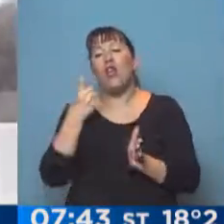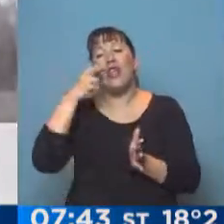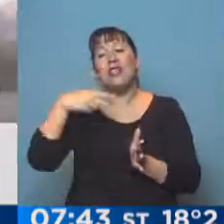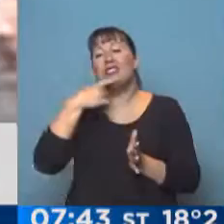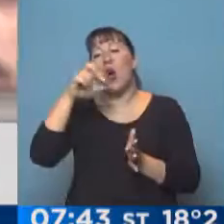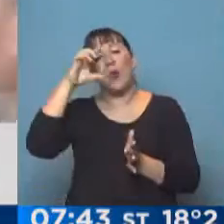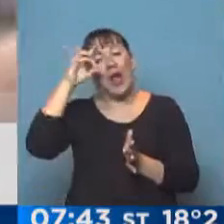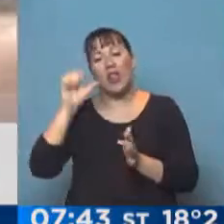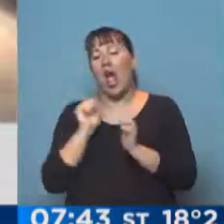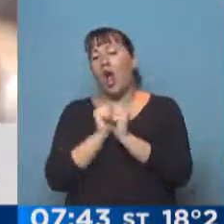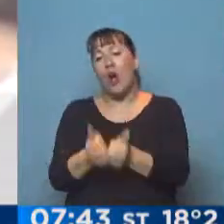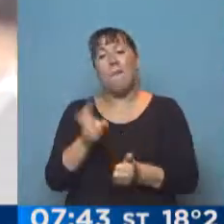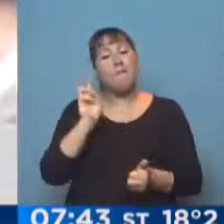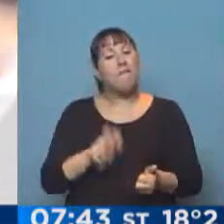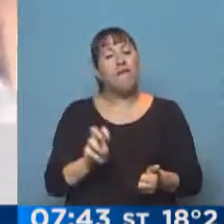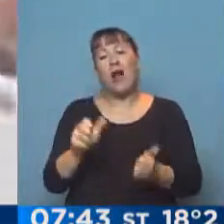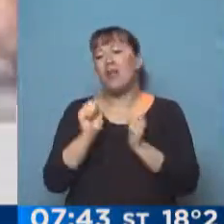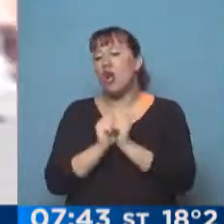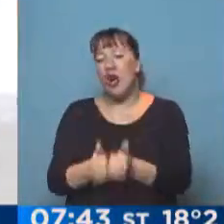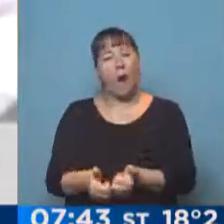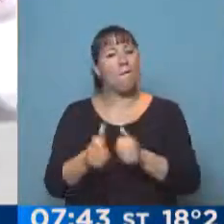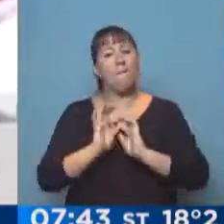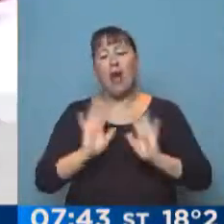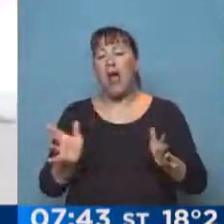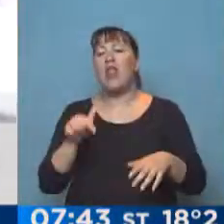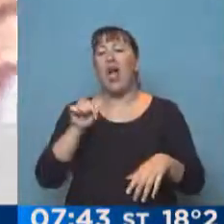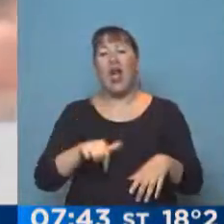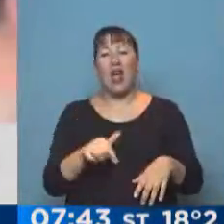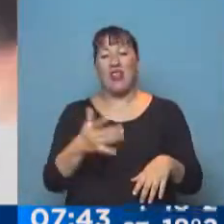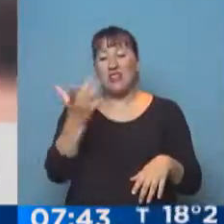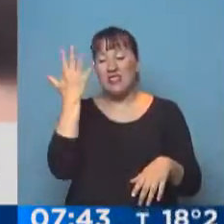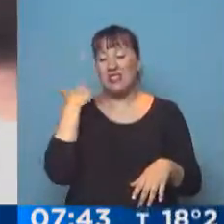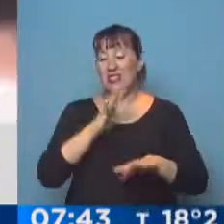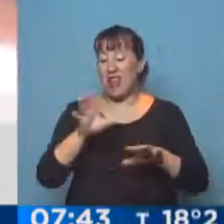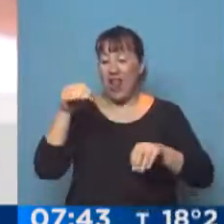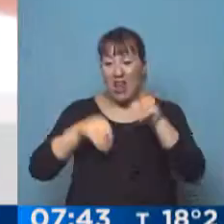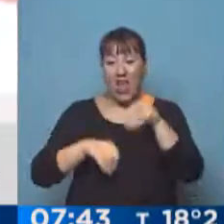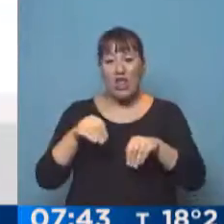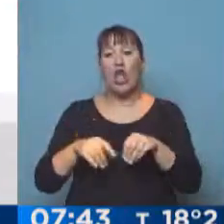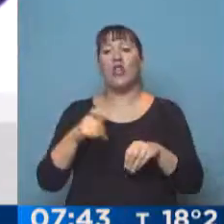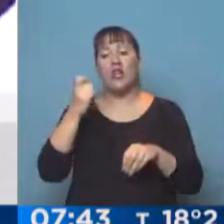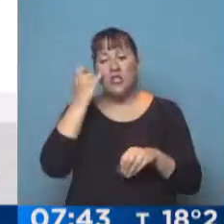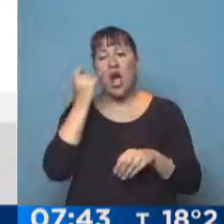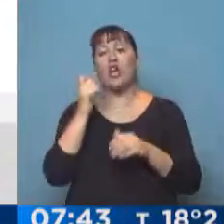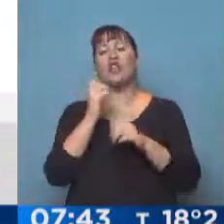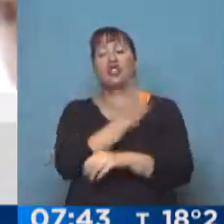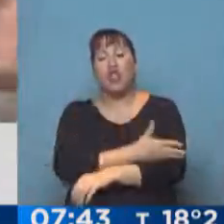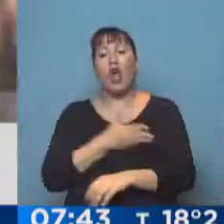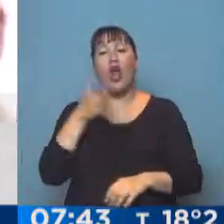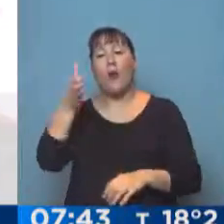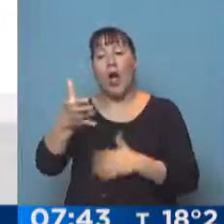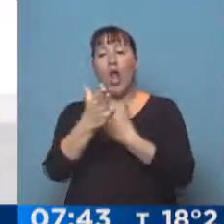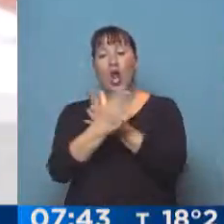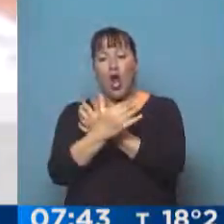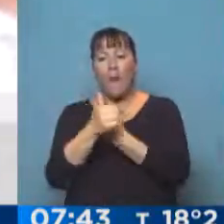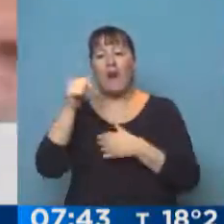acompañó en todo el recorrido. No es la primera vez que en estos días que va, después de lo que ha sido la elección, que ha ido Daniel Scioli justamente a Lomas de Zamora.